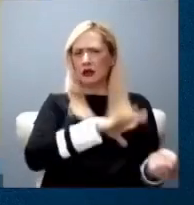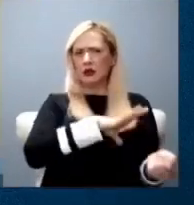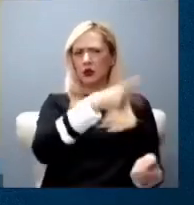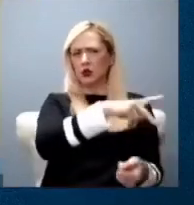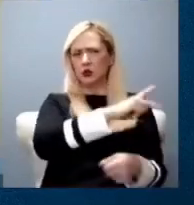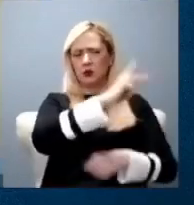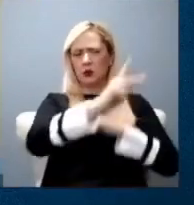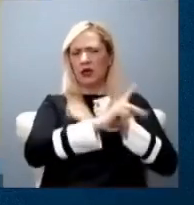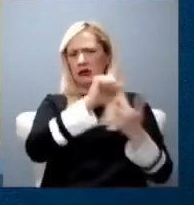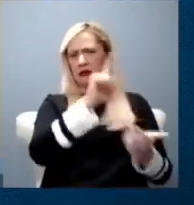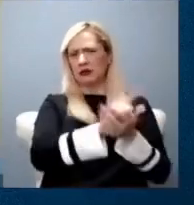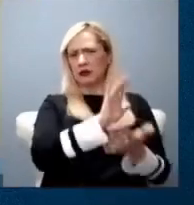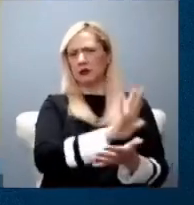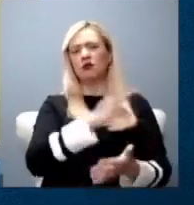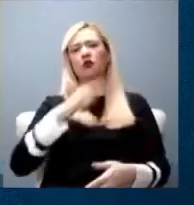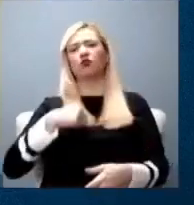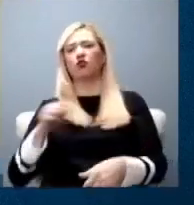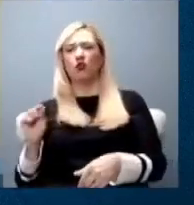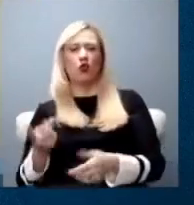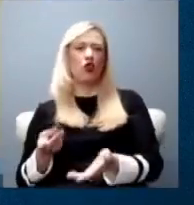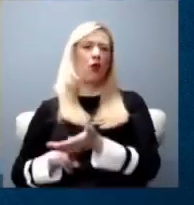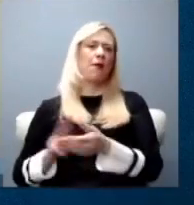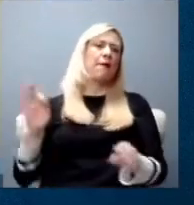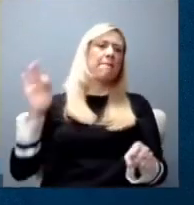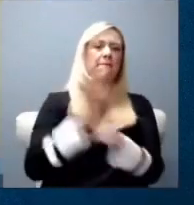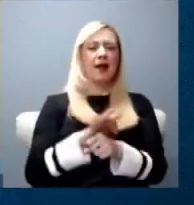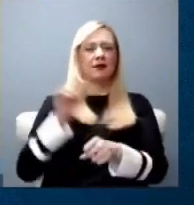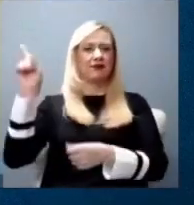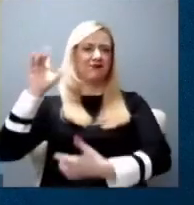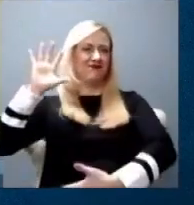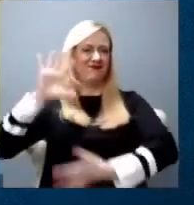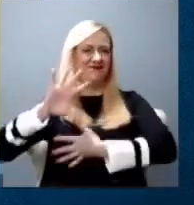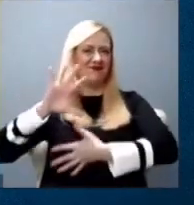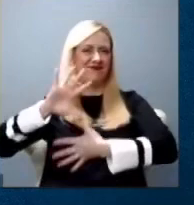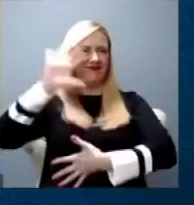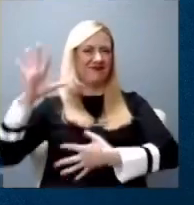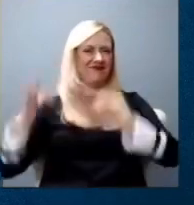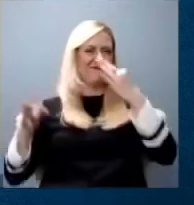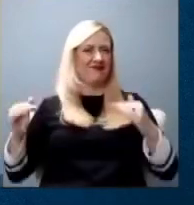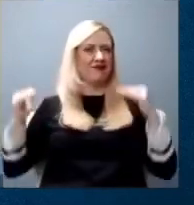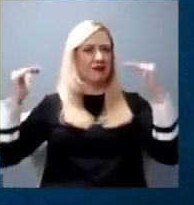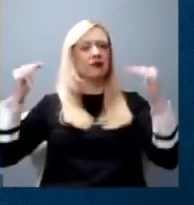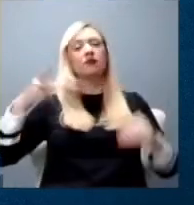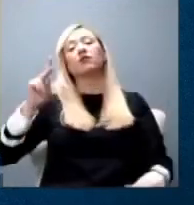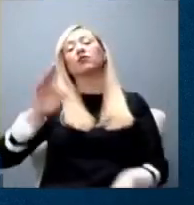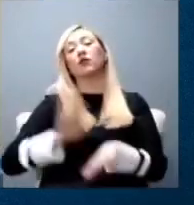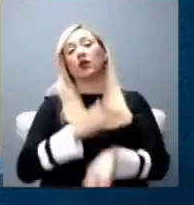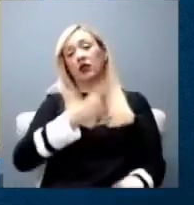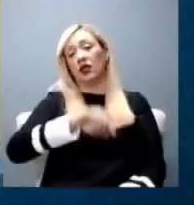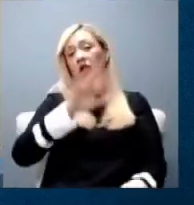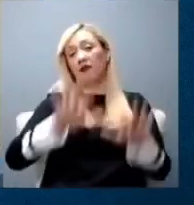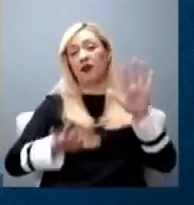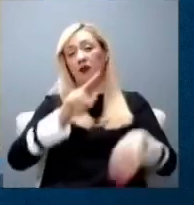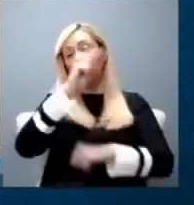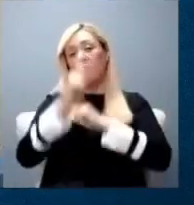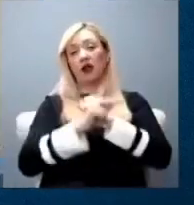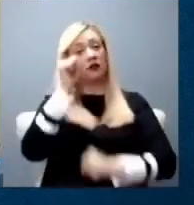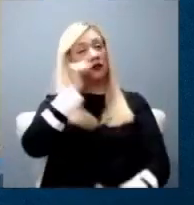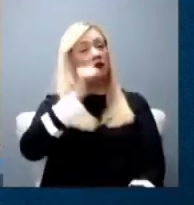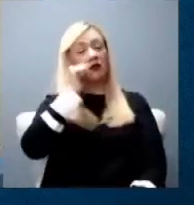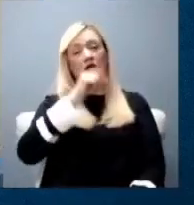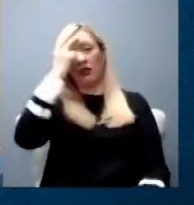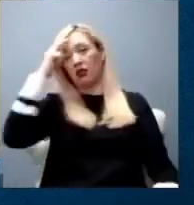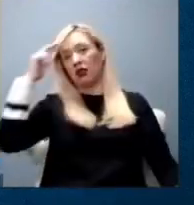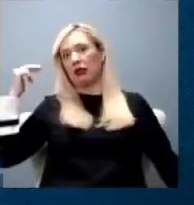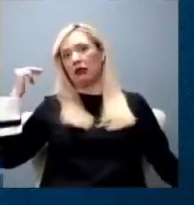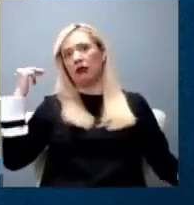justicia, tienen que realizar. Pero al mismo tiempo, los Estados son los principales violadores de derechos humanos que generan que estos órganos